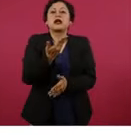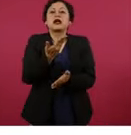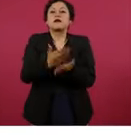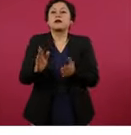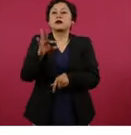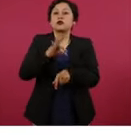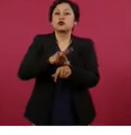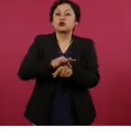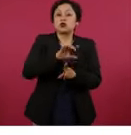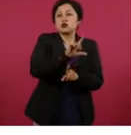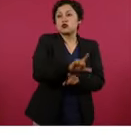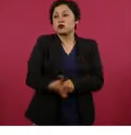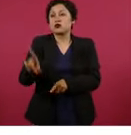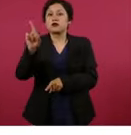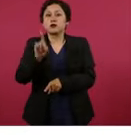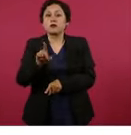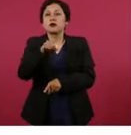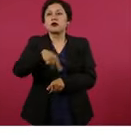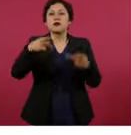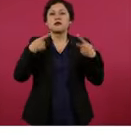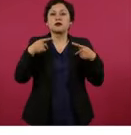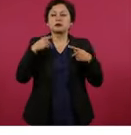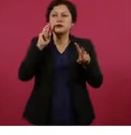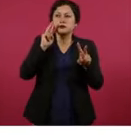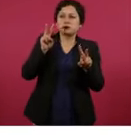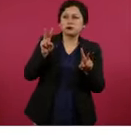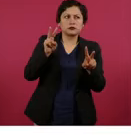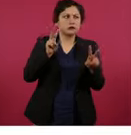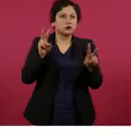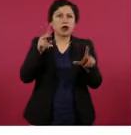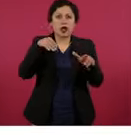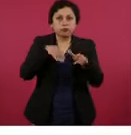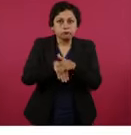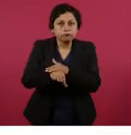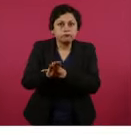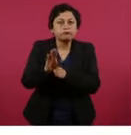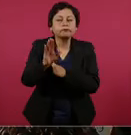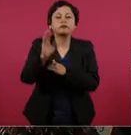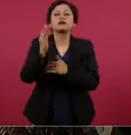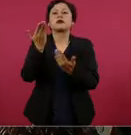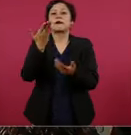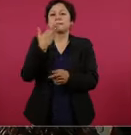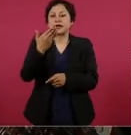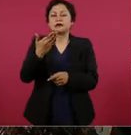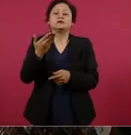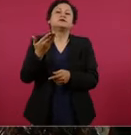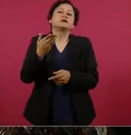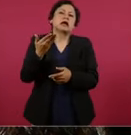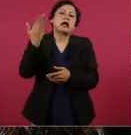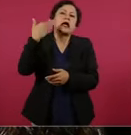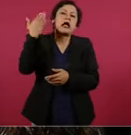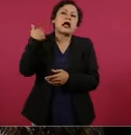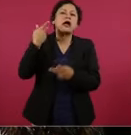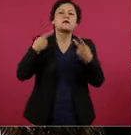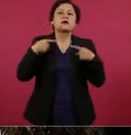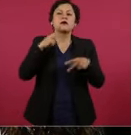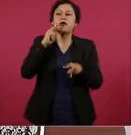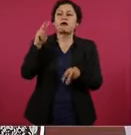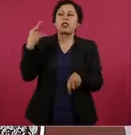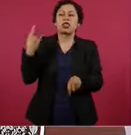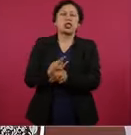población a estos centros de salud. Muchos de ellos habían empezado a tener menos afluencia a partir de que,